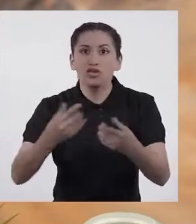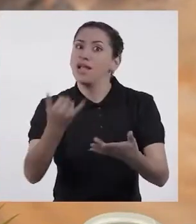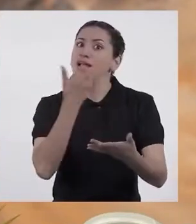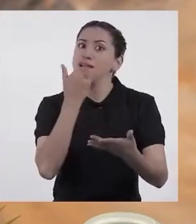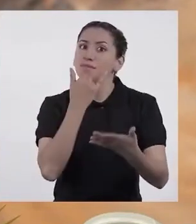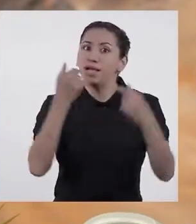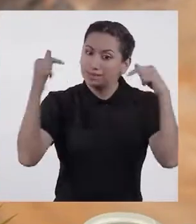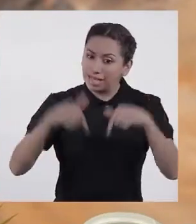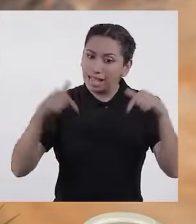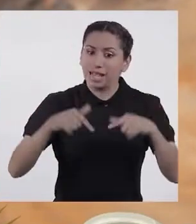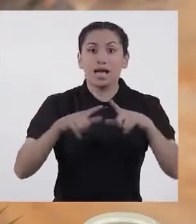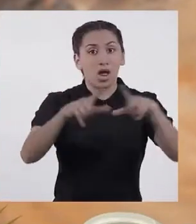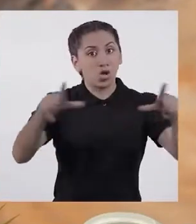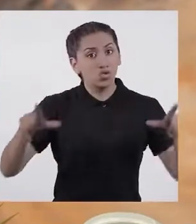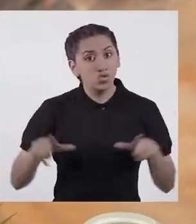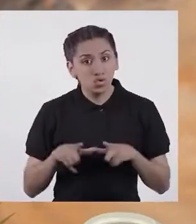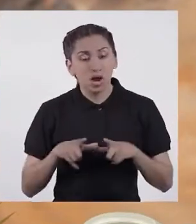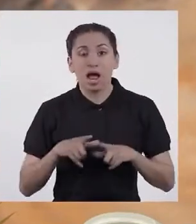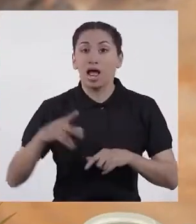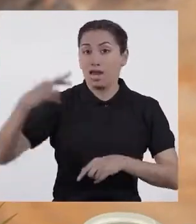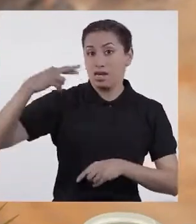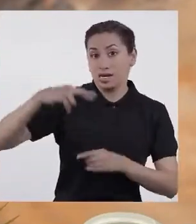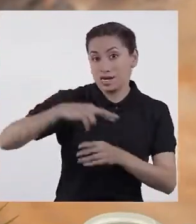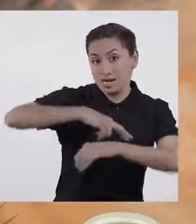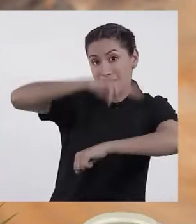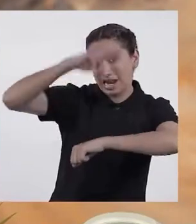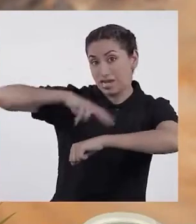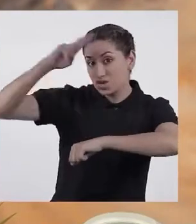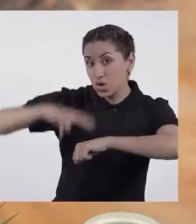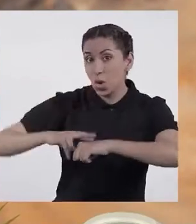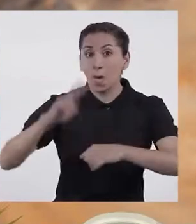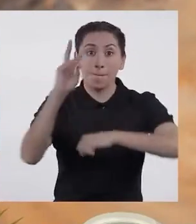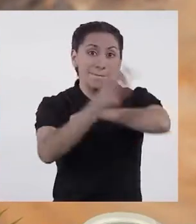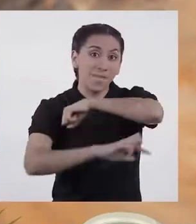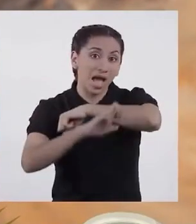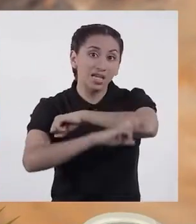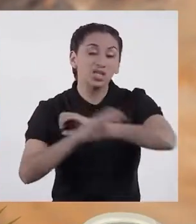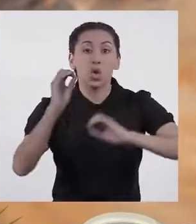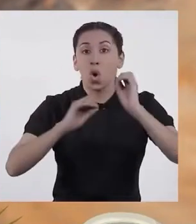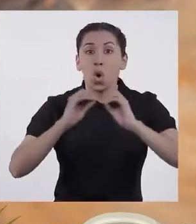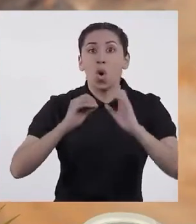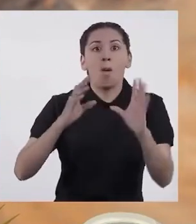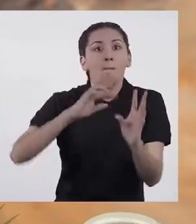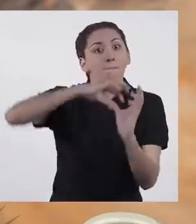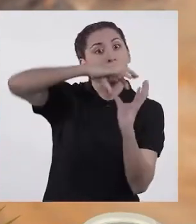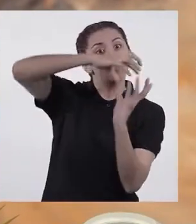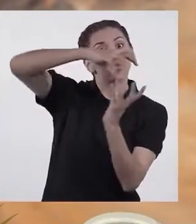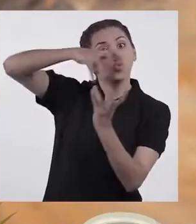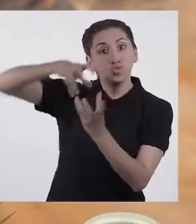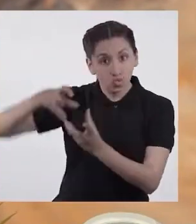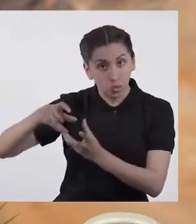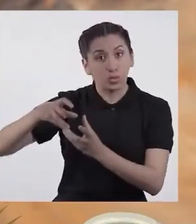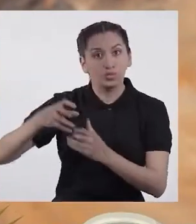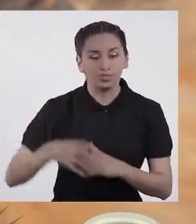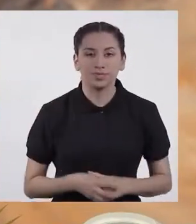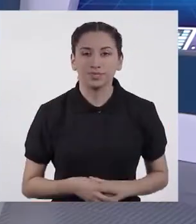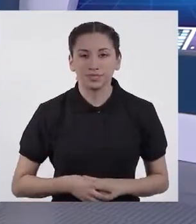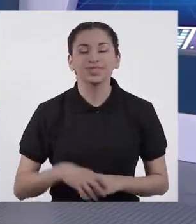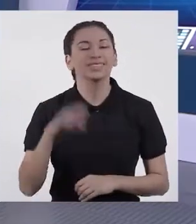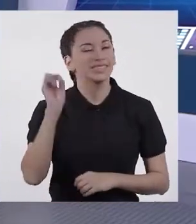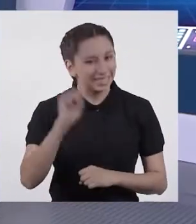lo ocurrido en nuestra localidad, región, país o incluso en el mundo.